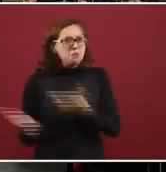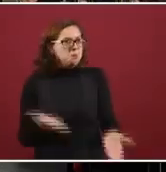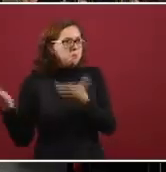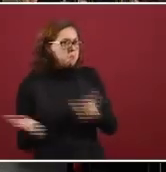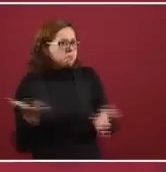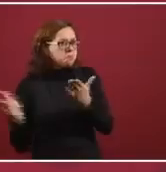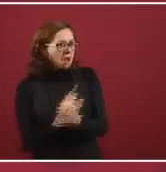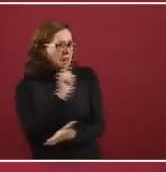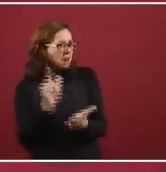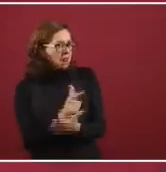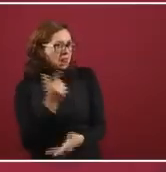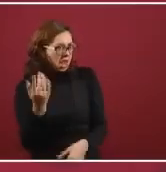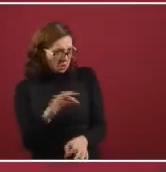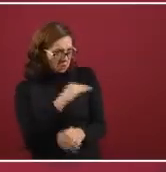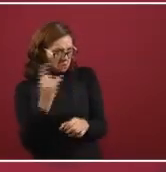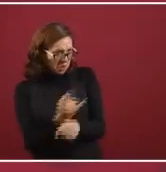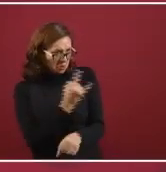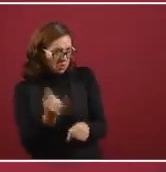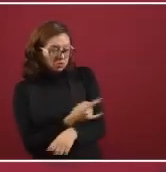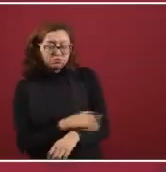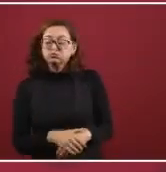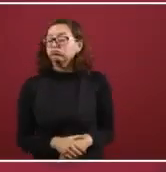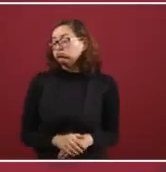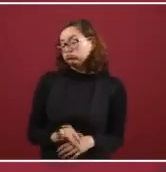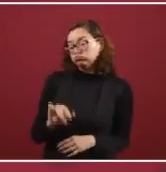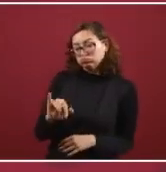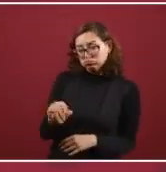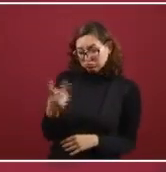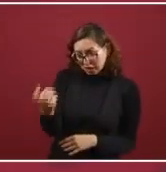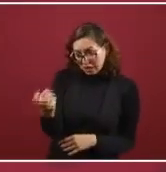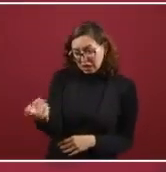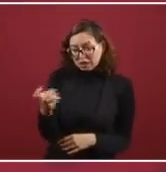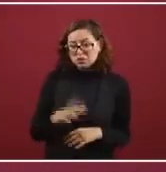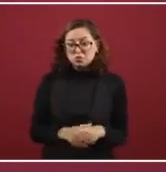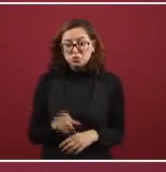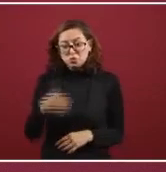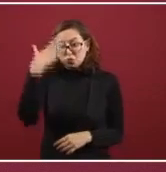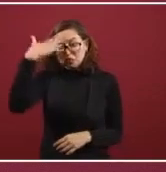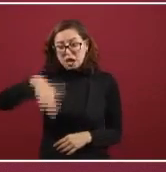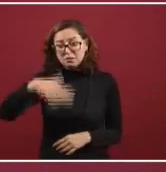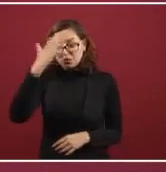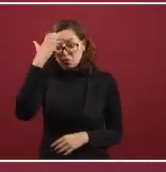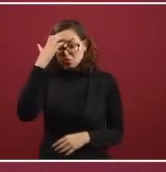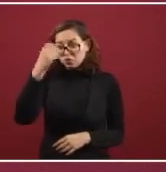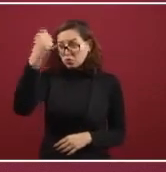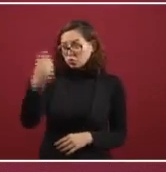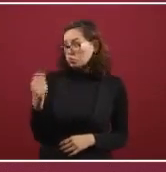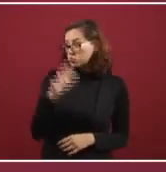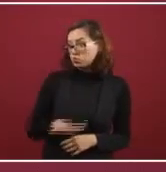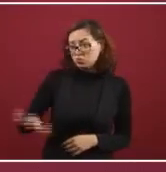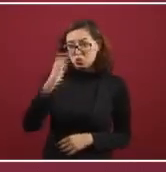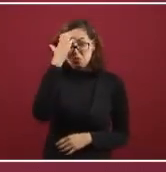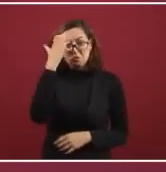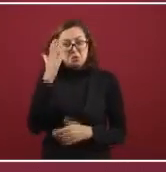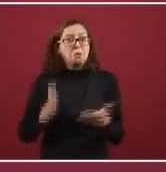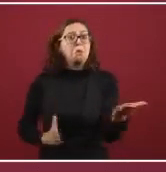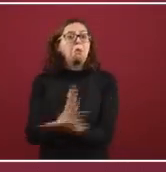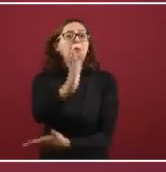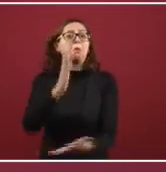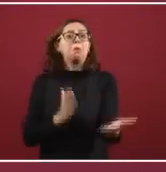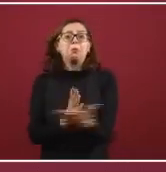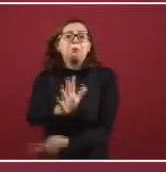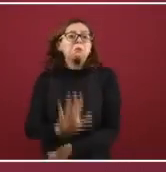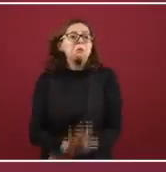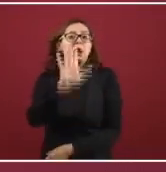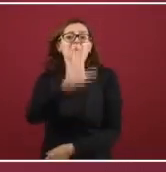había frontera. No sé cuál sea la novedad. Realmente, bueno, tú conoces muy bien la zona sur y muchos que están aquí. En el sur